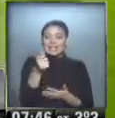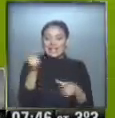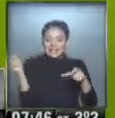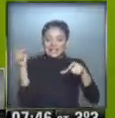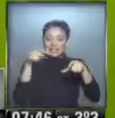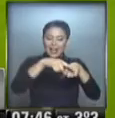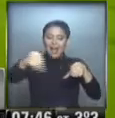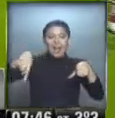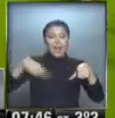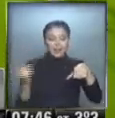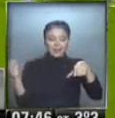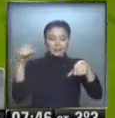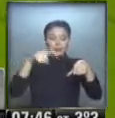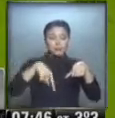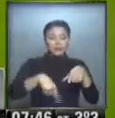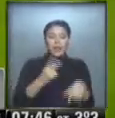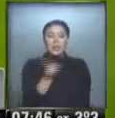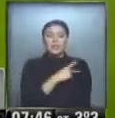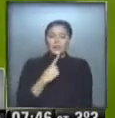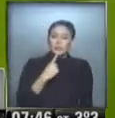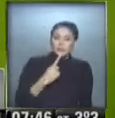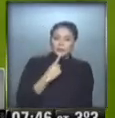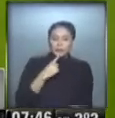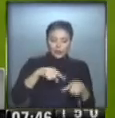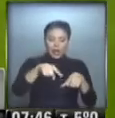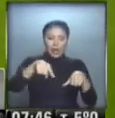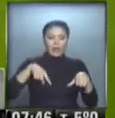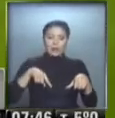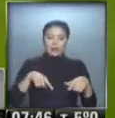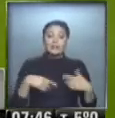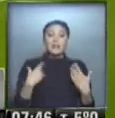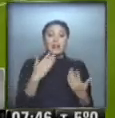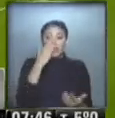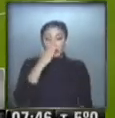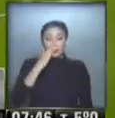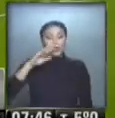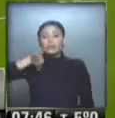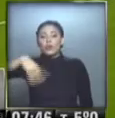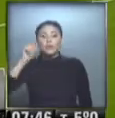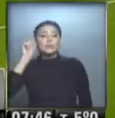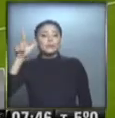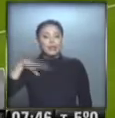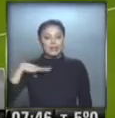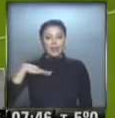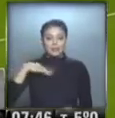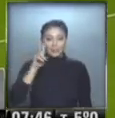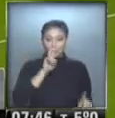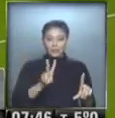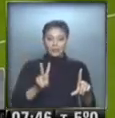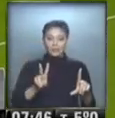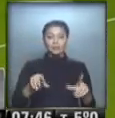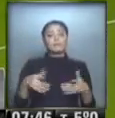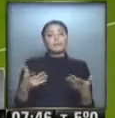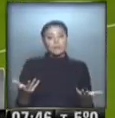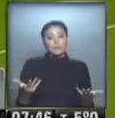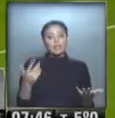dentro del área. La ayuda del defensor sobre la línea. Y va a llegar esta victoria de Gimnasia, que de